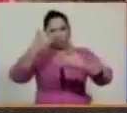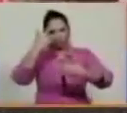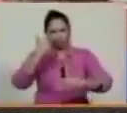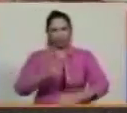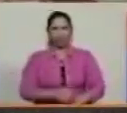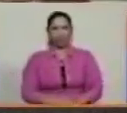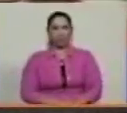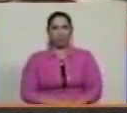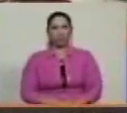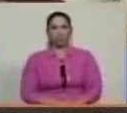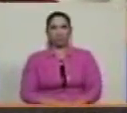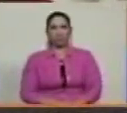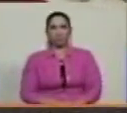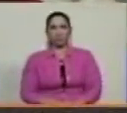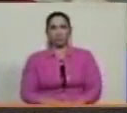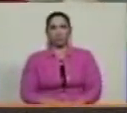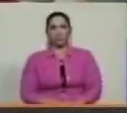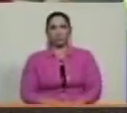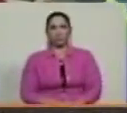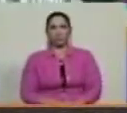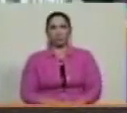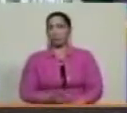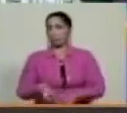No, mire, se pueden aprobar 1000 leyes